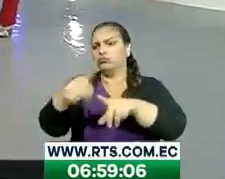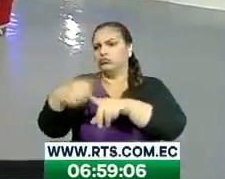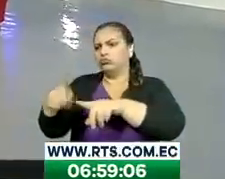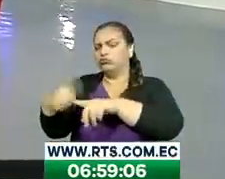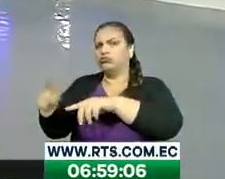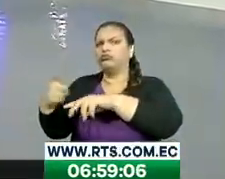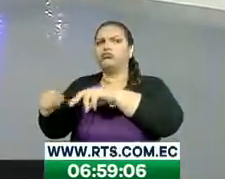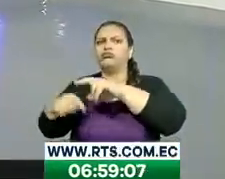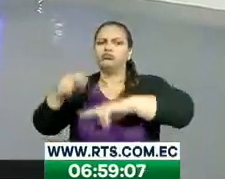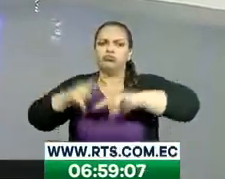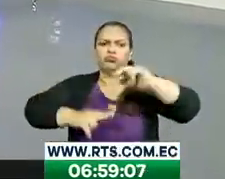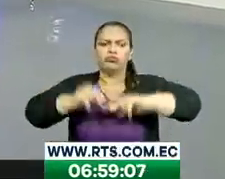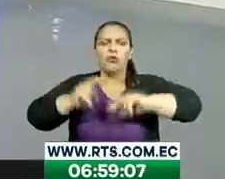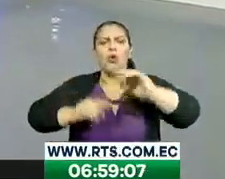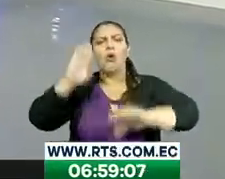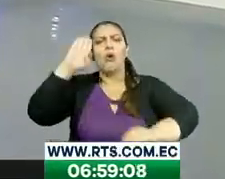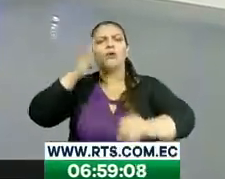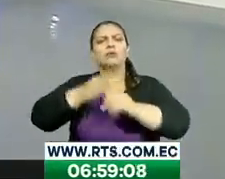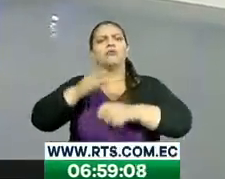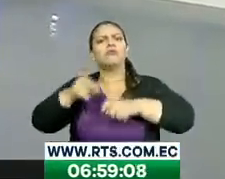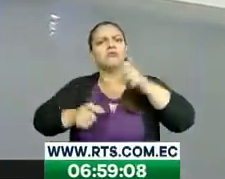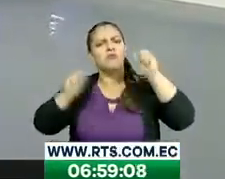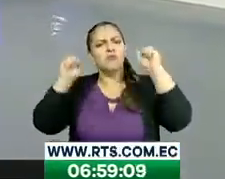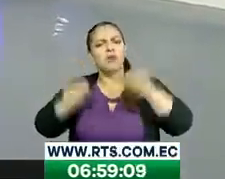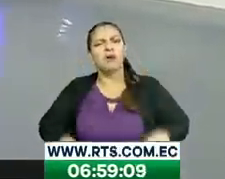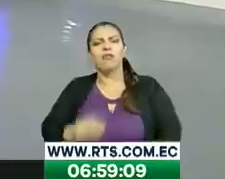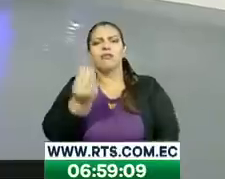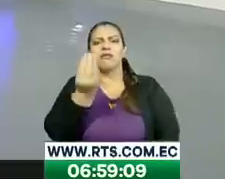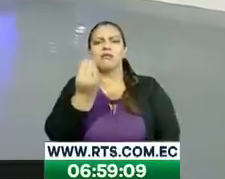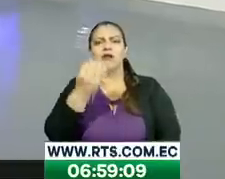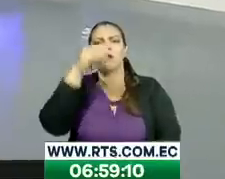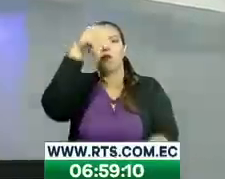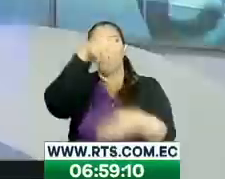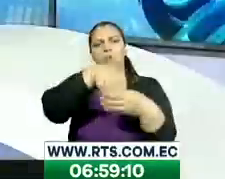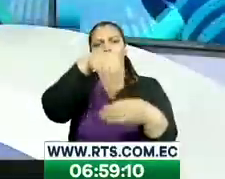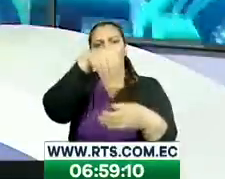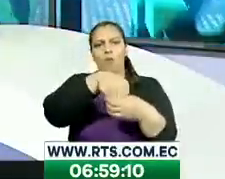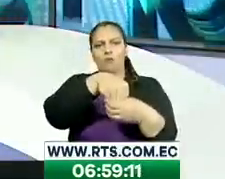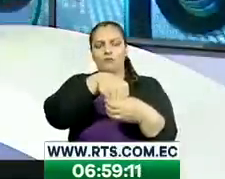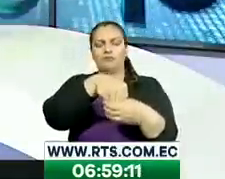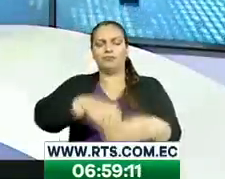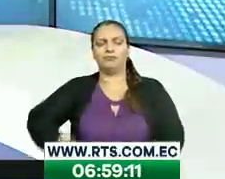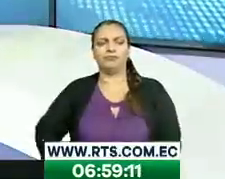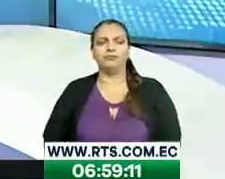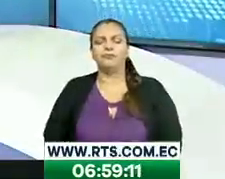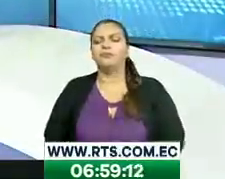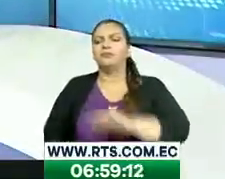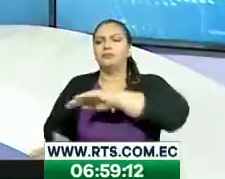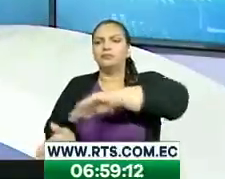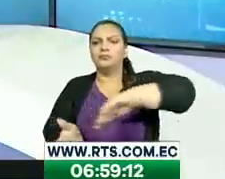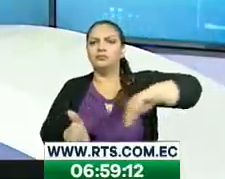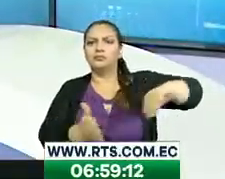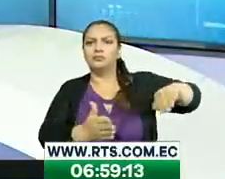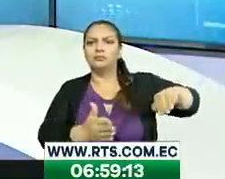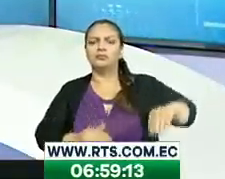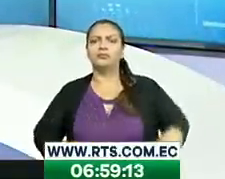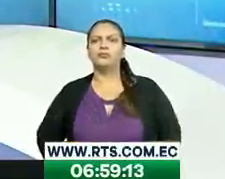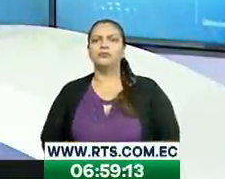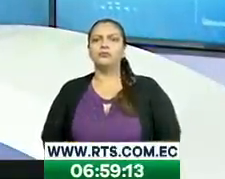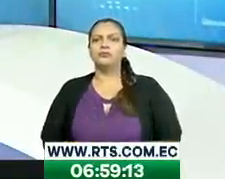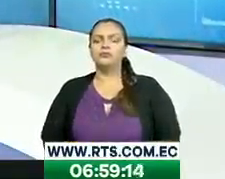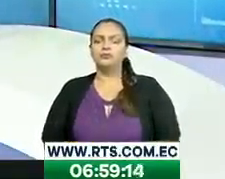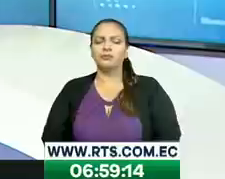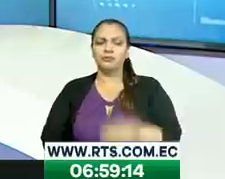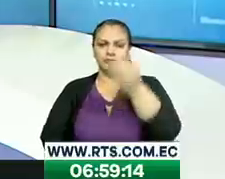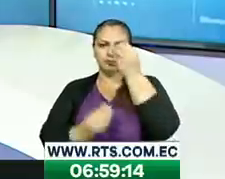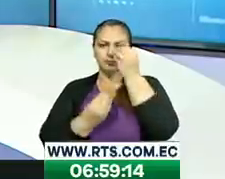las informaciones junto a josé luís muchísimas gracias mesa y amables televidentes vamos al desarrollo de la información y